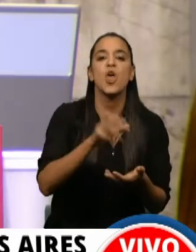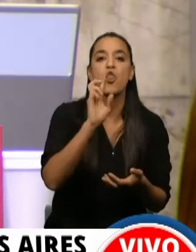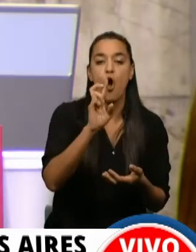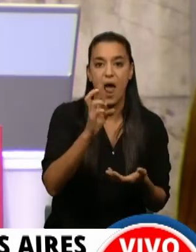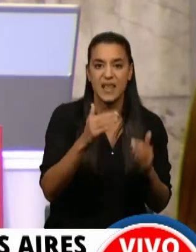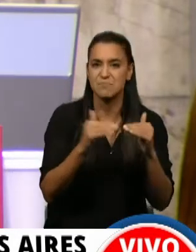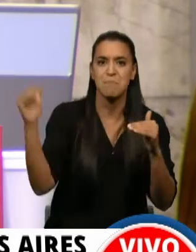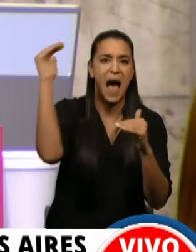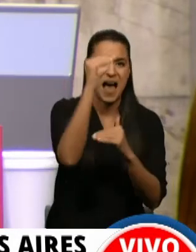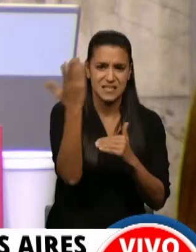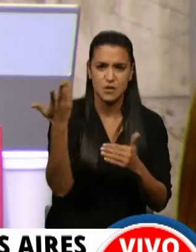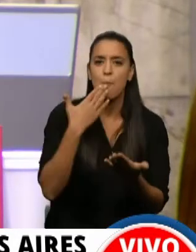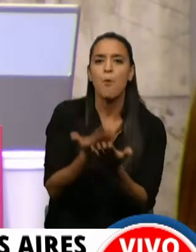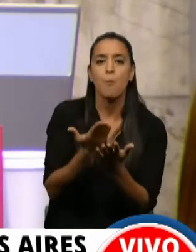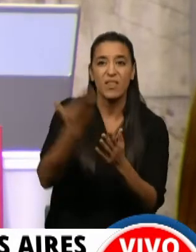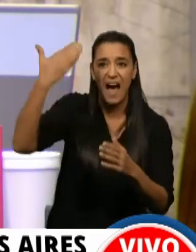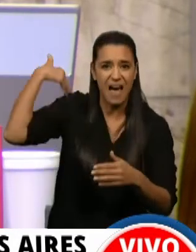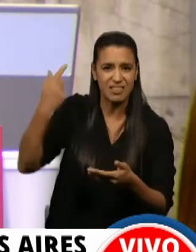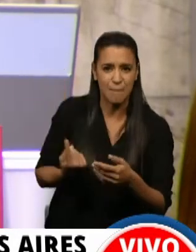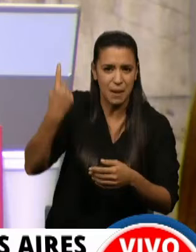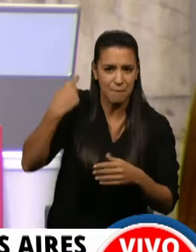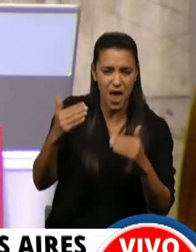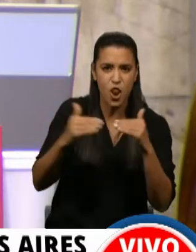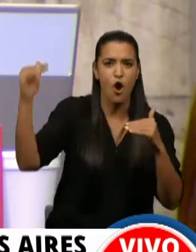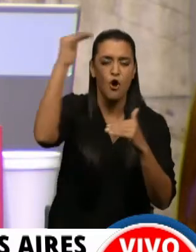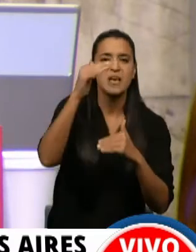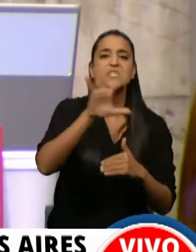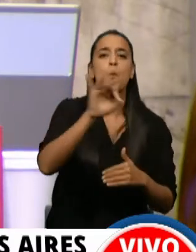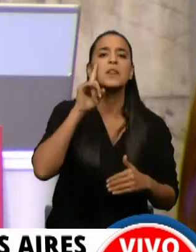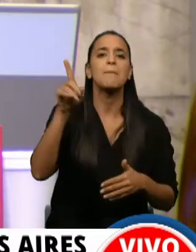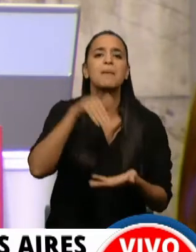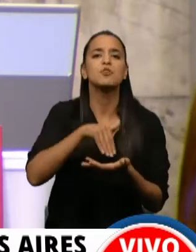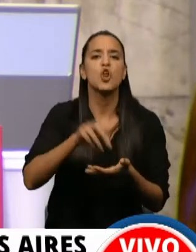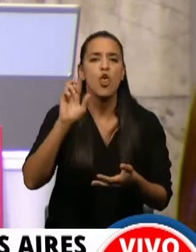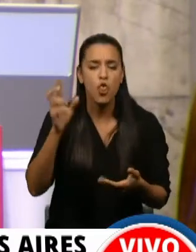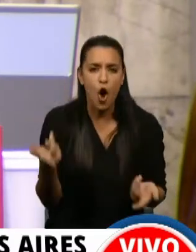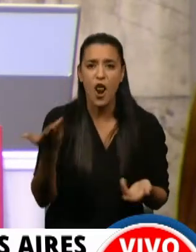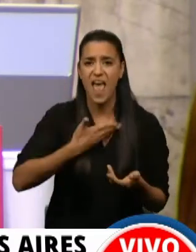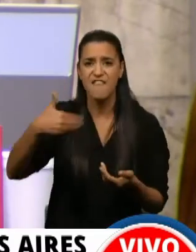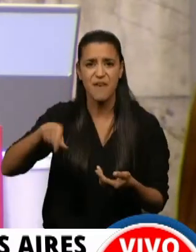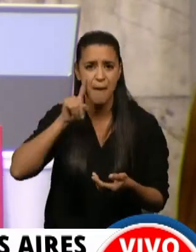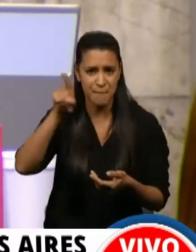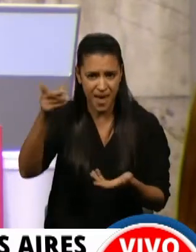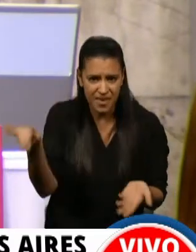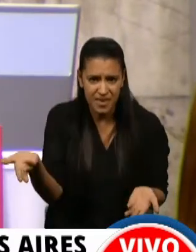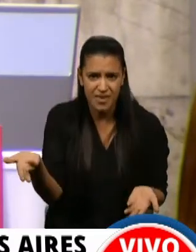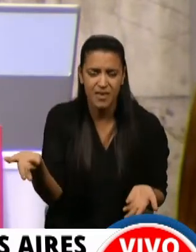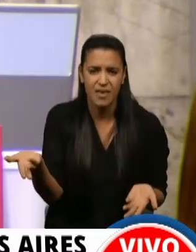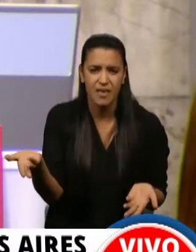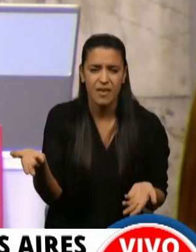propuesta originaria. Se le va a reconocer 50.000 millones de dólares al Fondo Monetario Internacional.